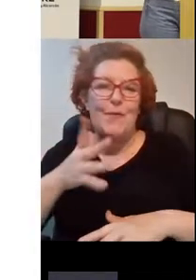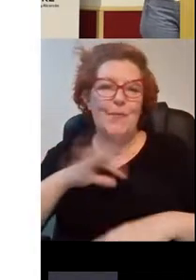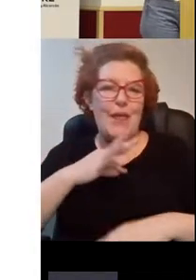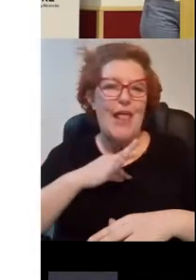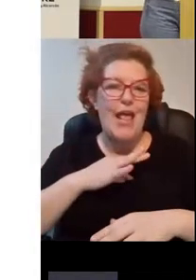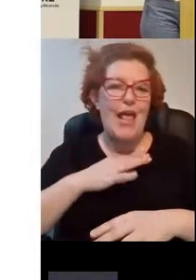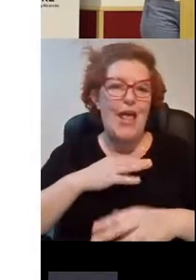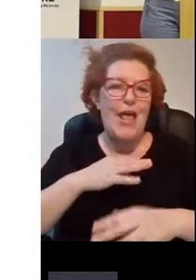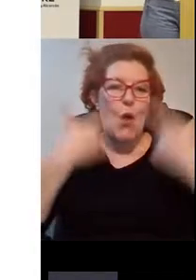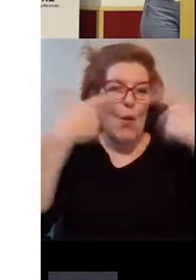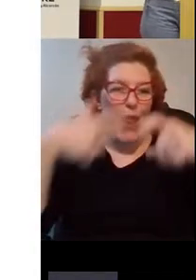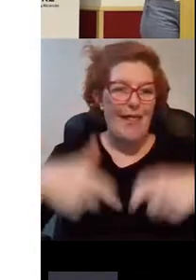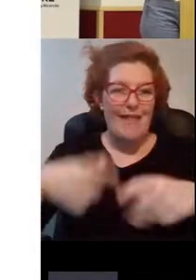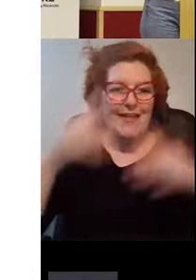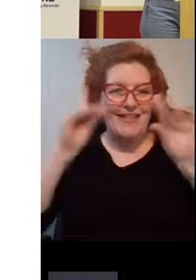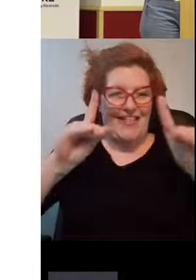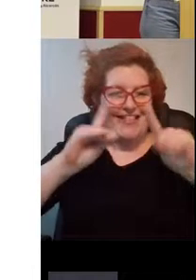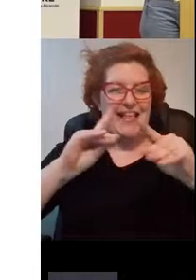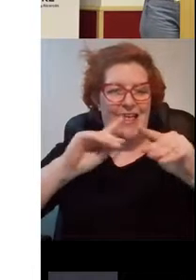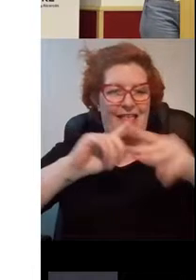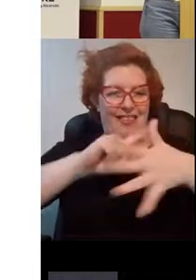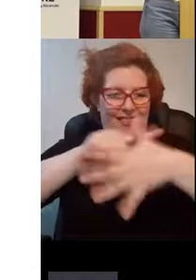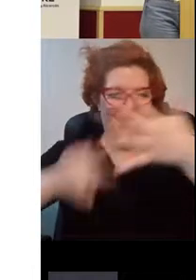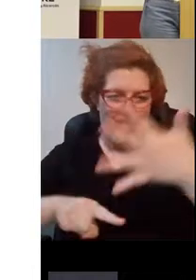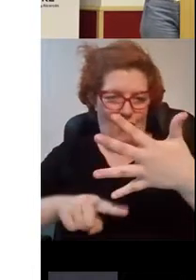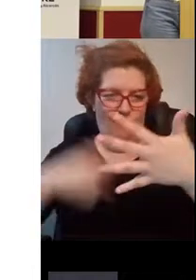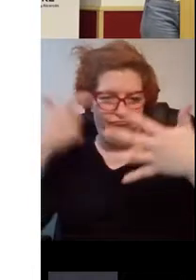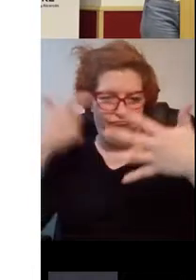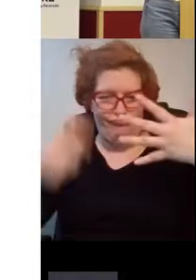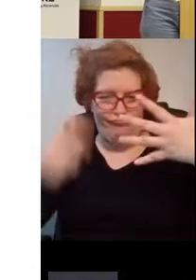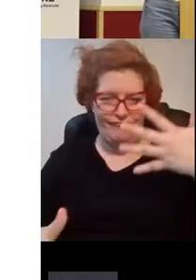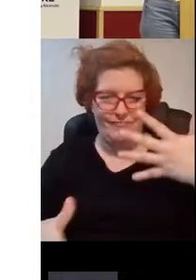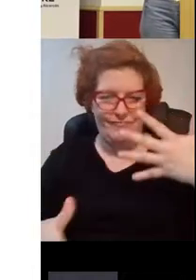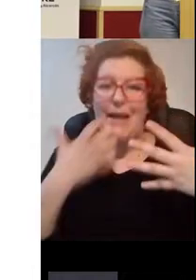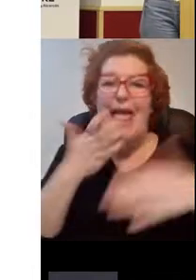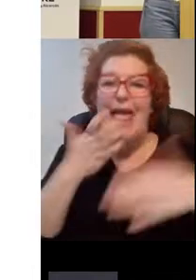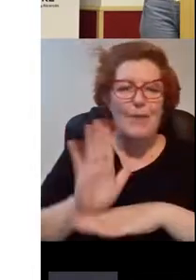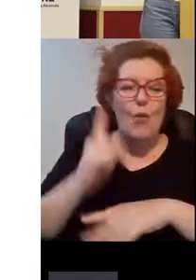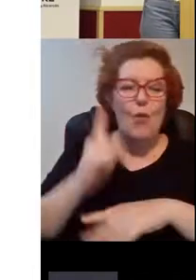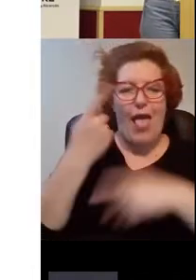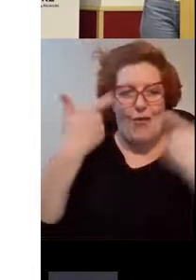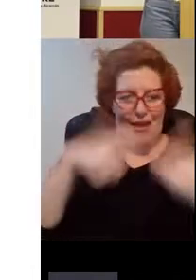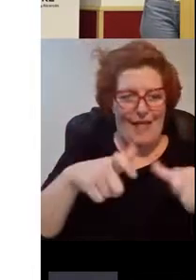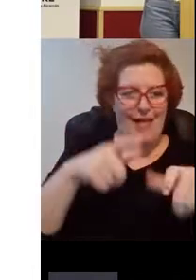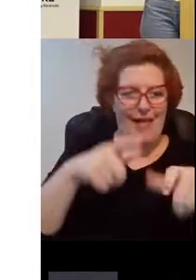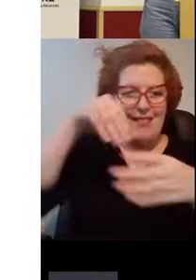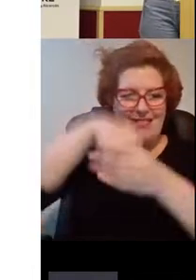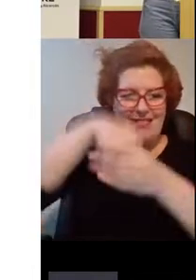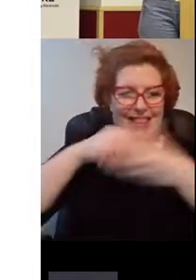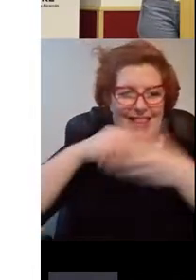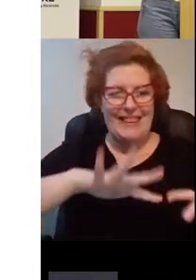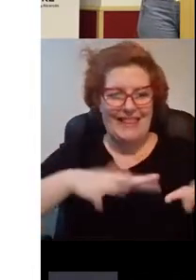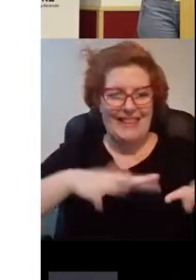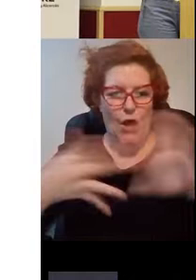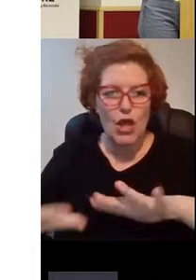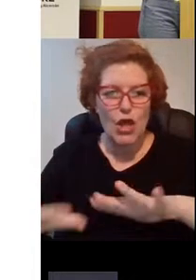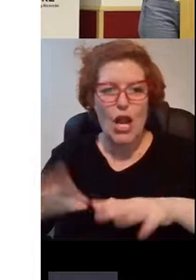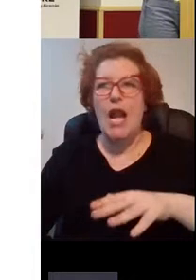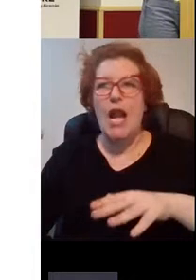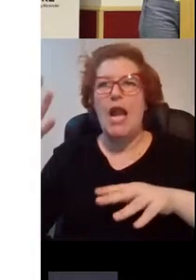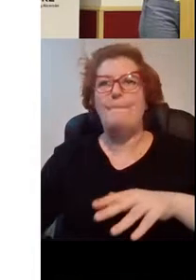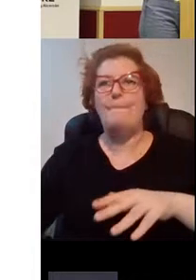de 5 etapas. Aquí tenemos un ejemplo de una unidad sobre la traducción de títulos de